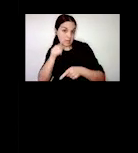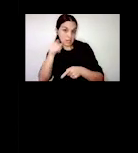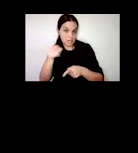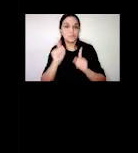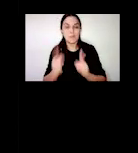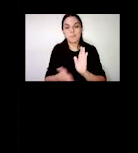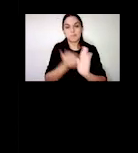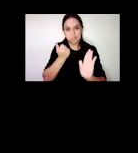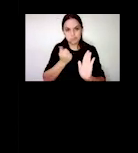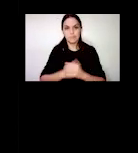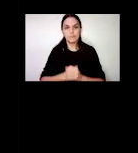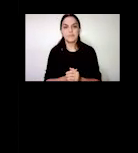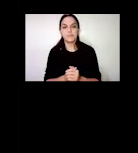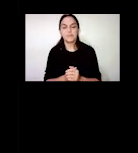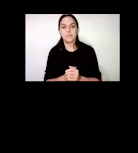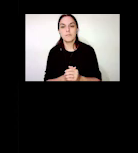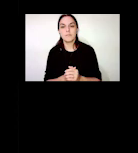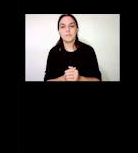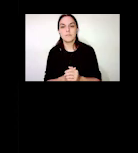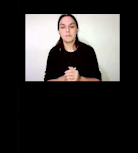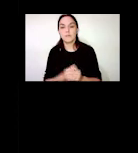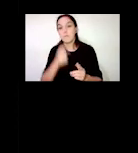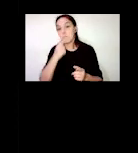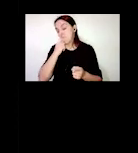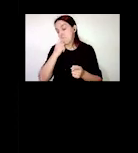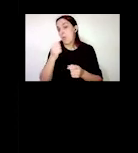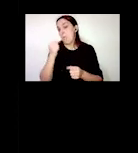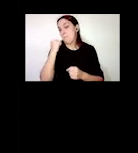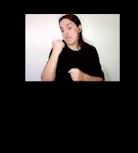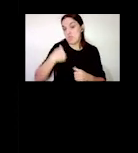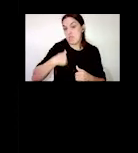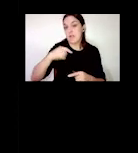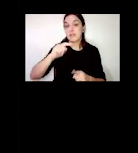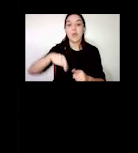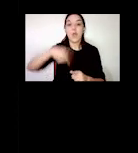efectuados tanto en moneda nacional como en moneda extranjera.